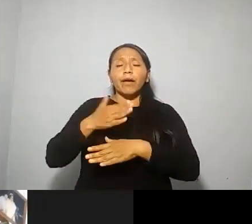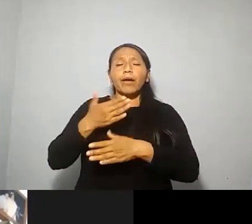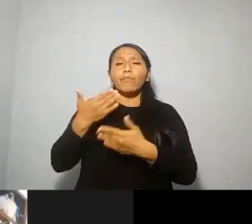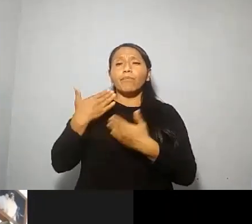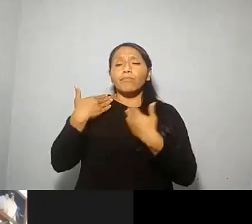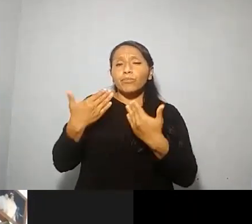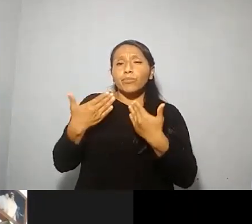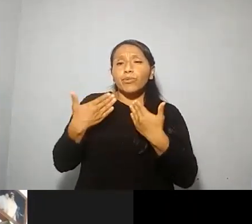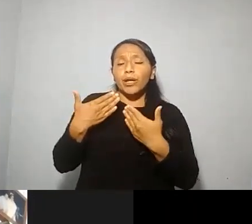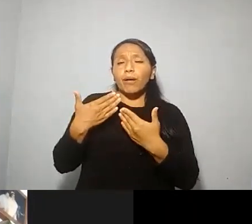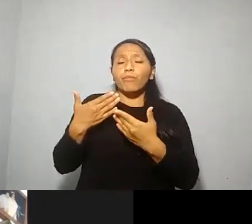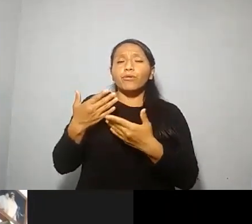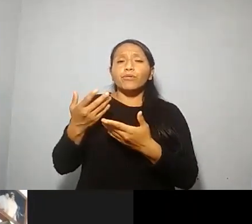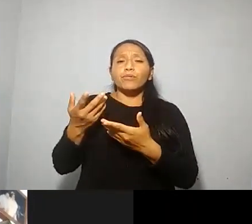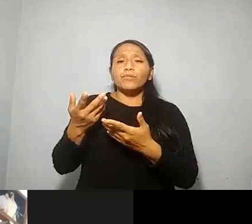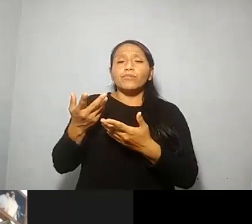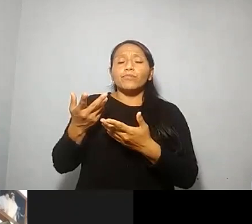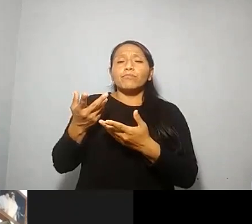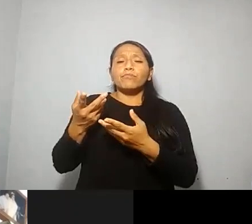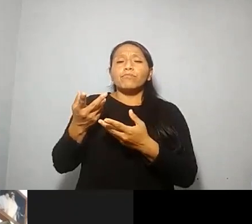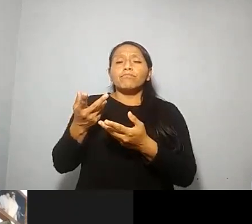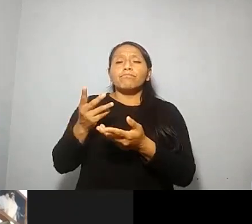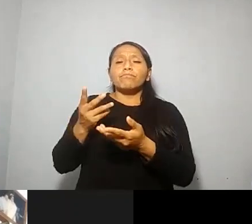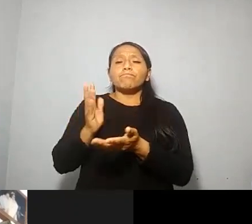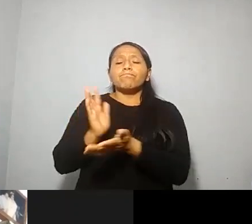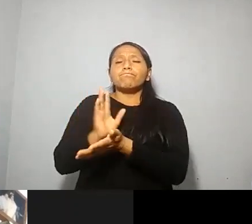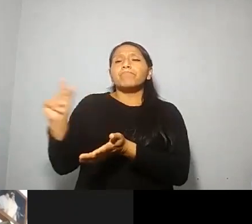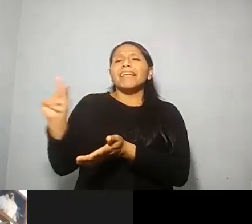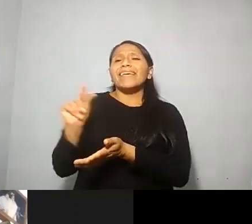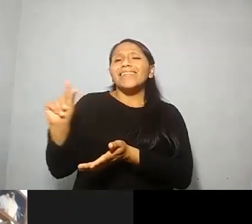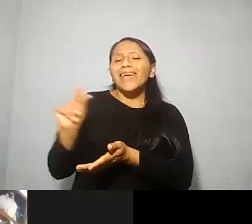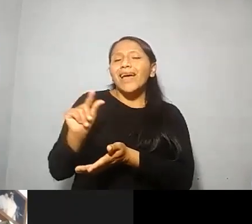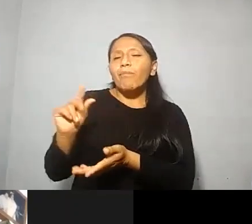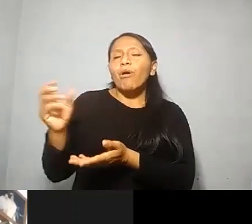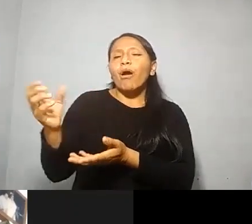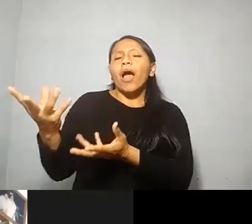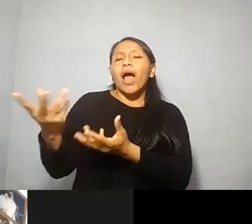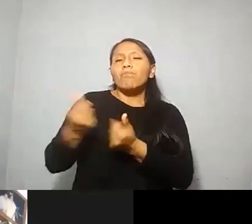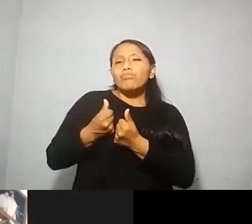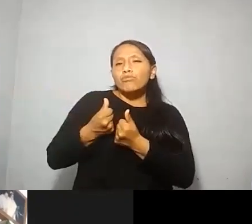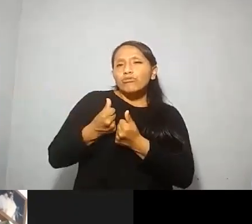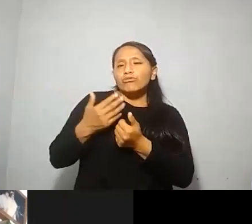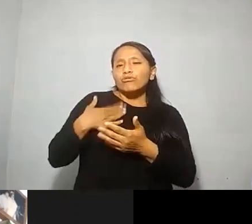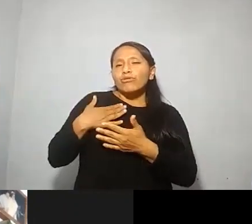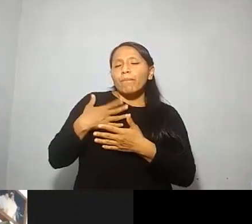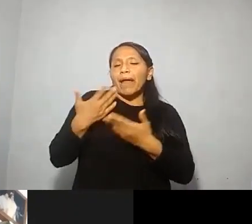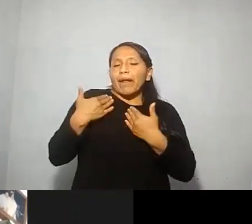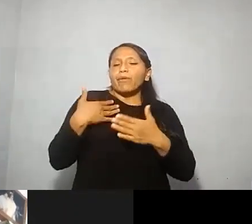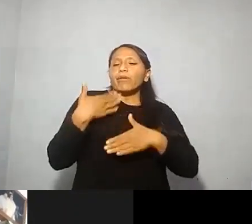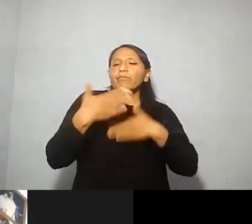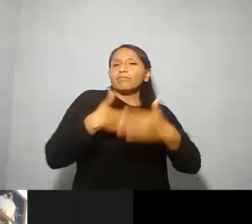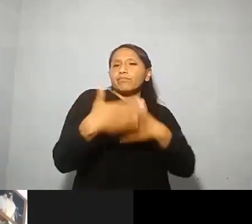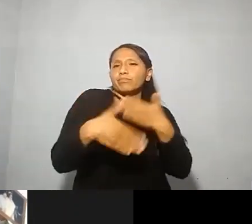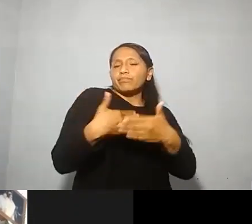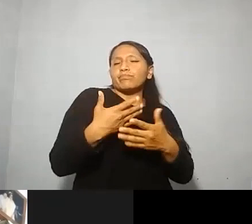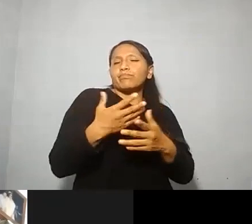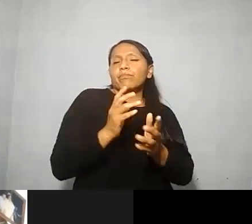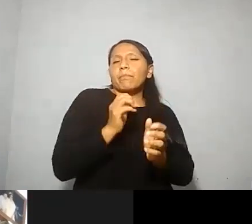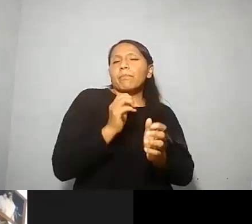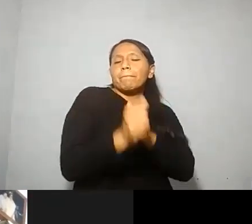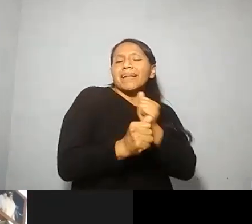tuviésemos una especie de préstamo o apoyos para que pudiéramos desarrollar una pequeña